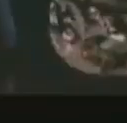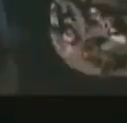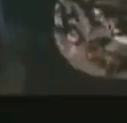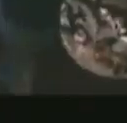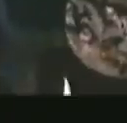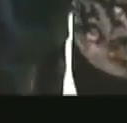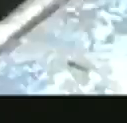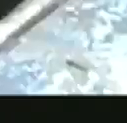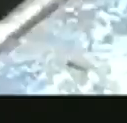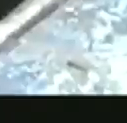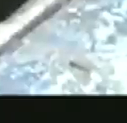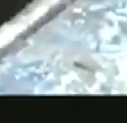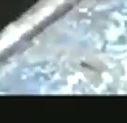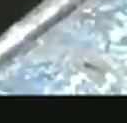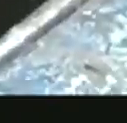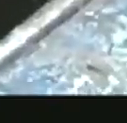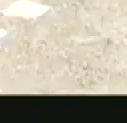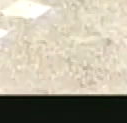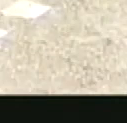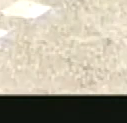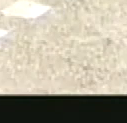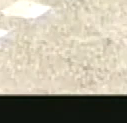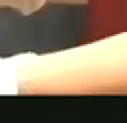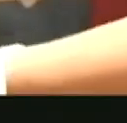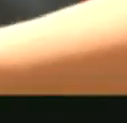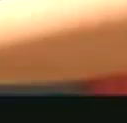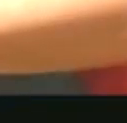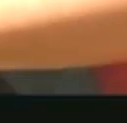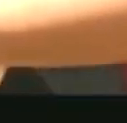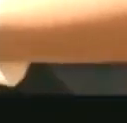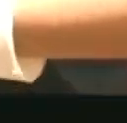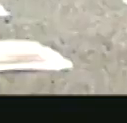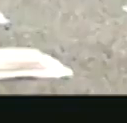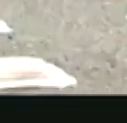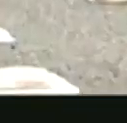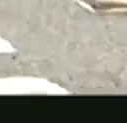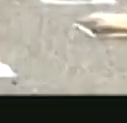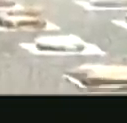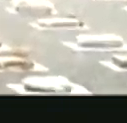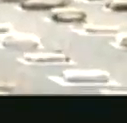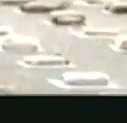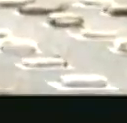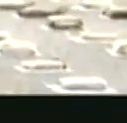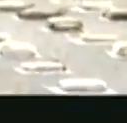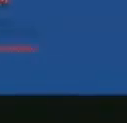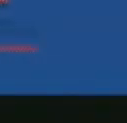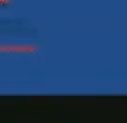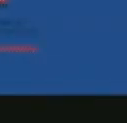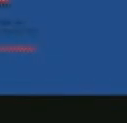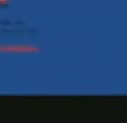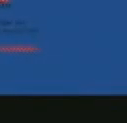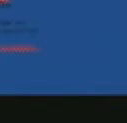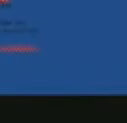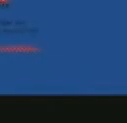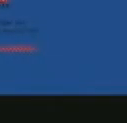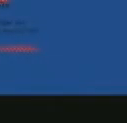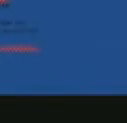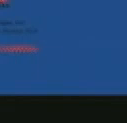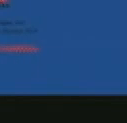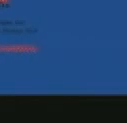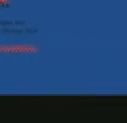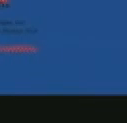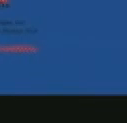positivo contra el tráfico de drogas de las organizaciones criminales que operan desde colombia fueron capturados en